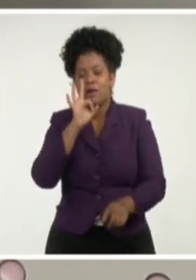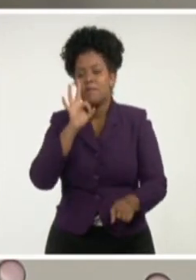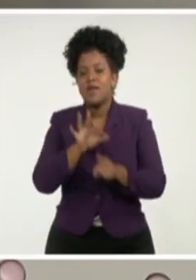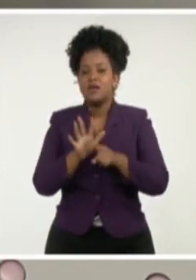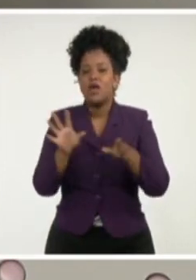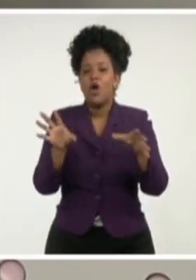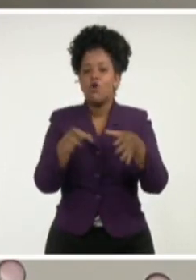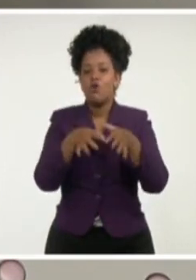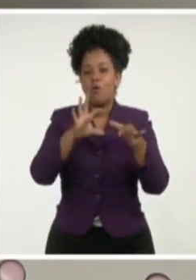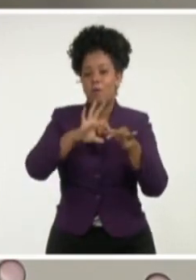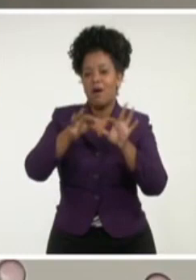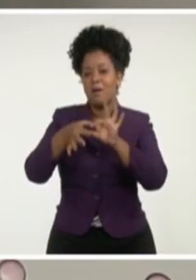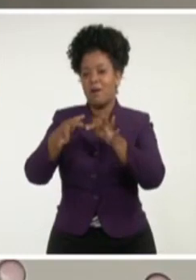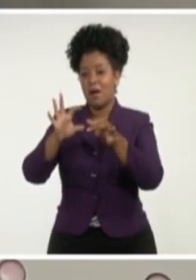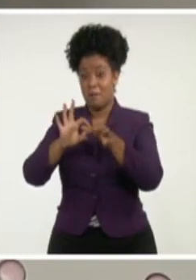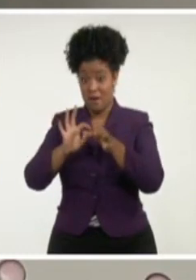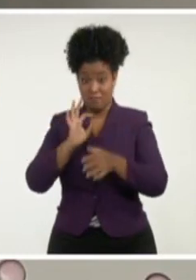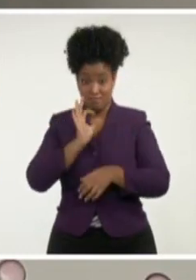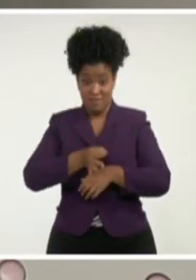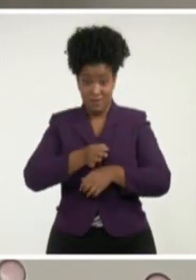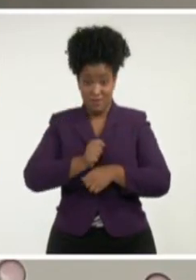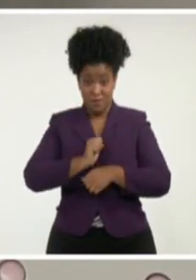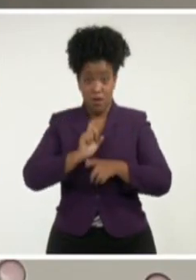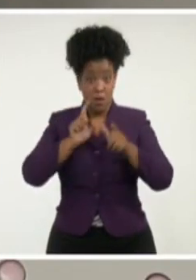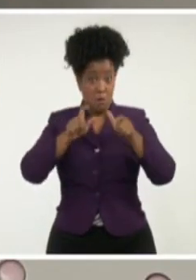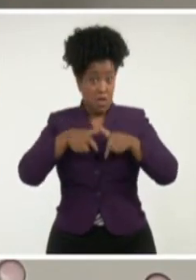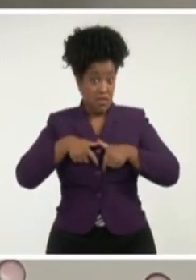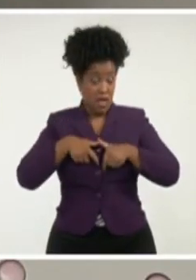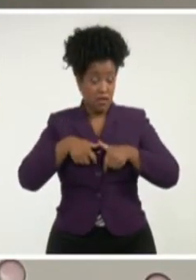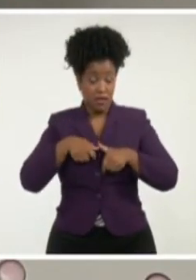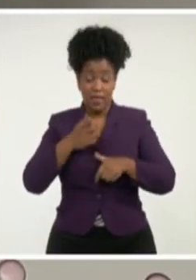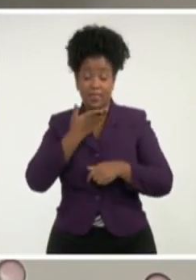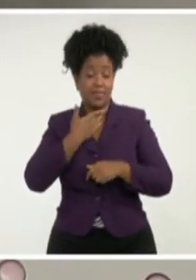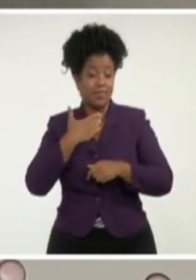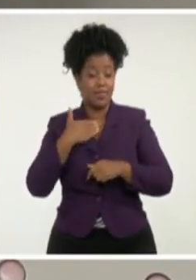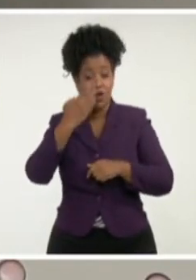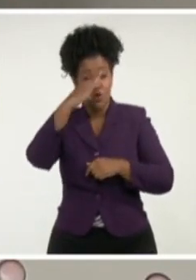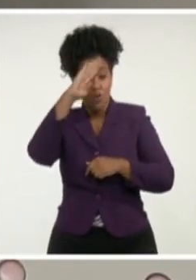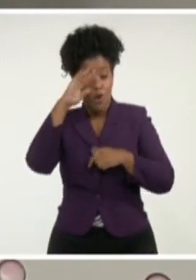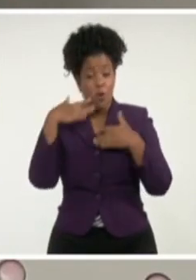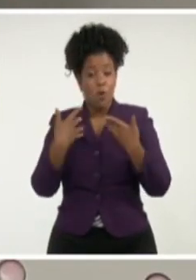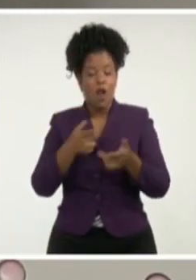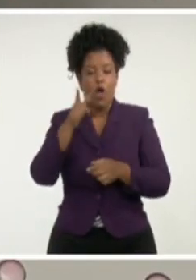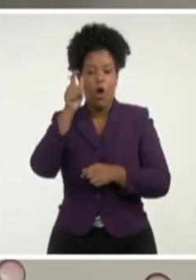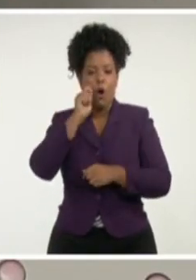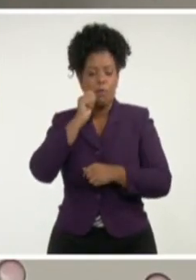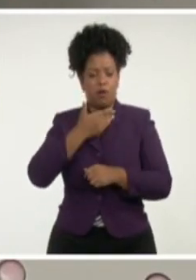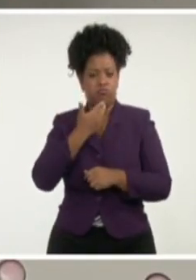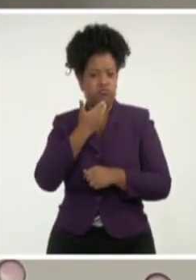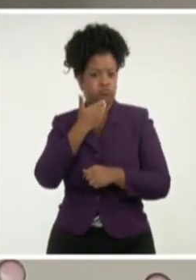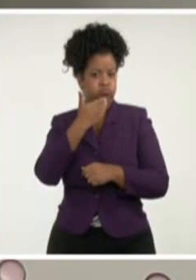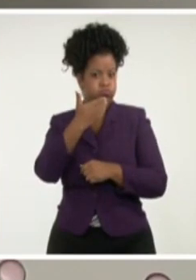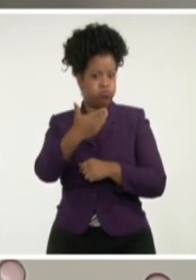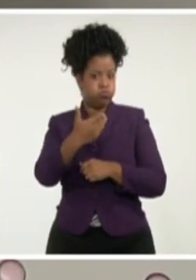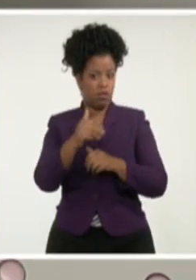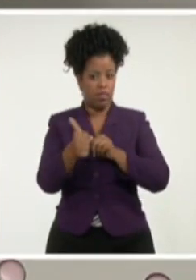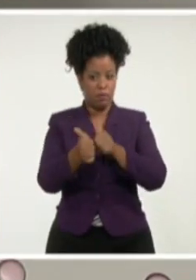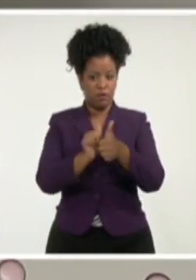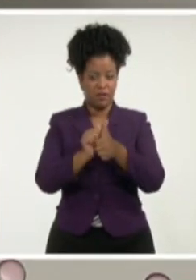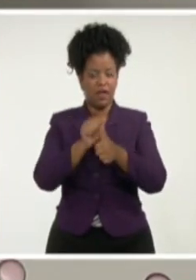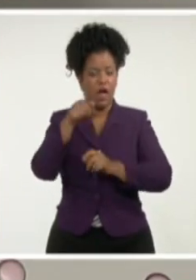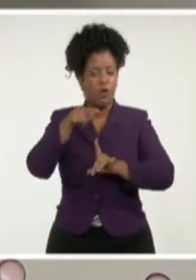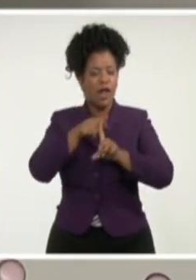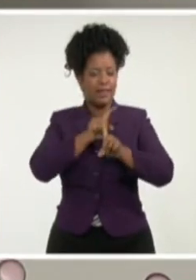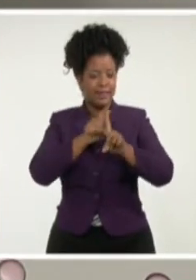Olímpicos de Tokio. Una de las medallas más esperadas en Cuba es la de nuestro abanderado Mijaín López. Para conversar sobre el tema